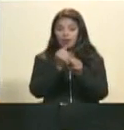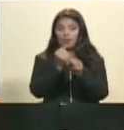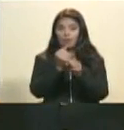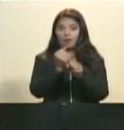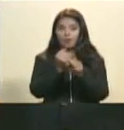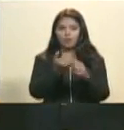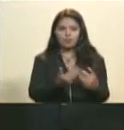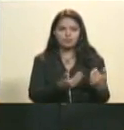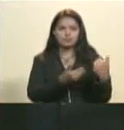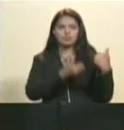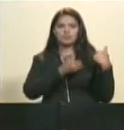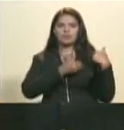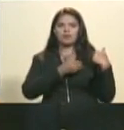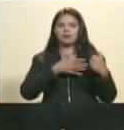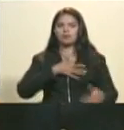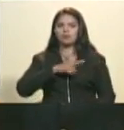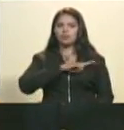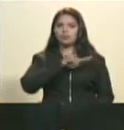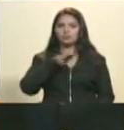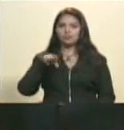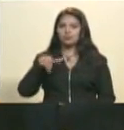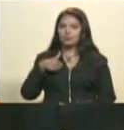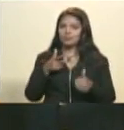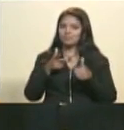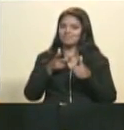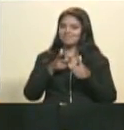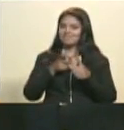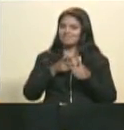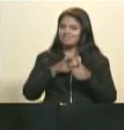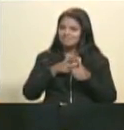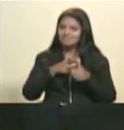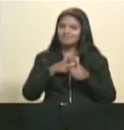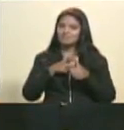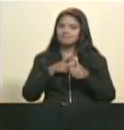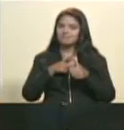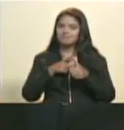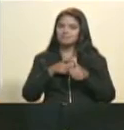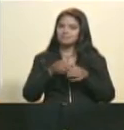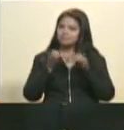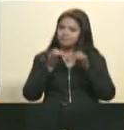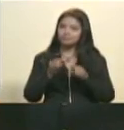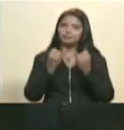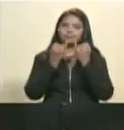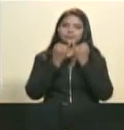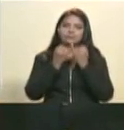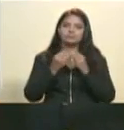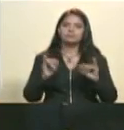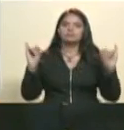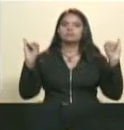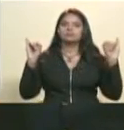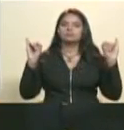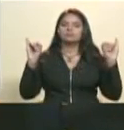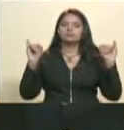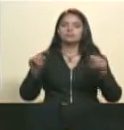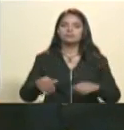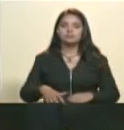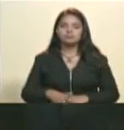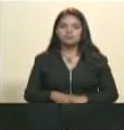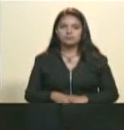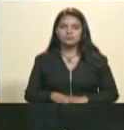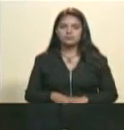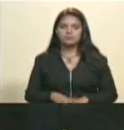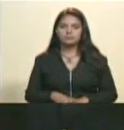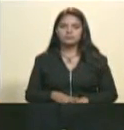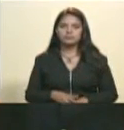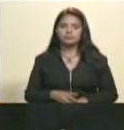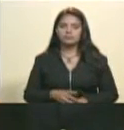nuestra misión principal, garantizar la independencia nacional. Y